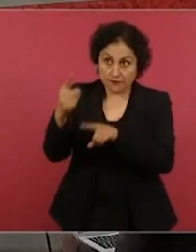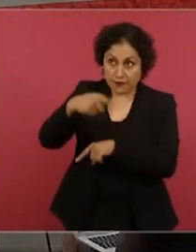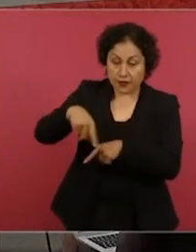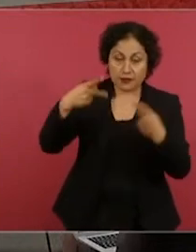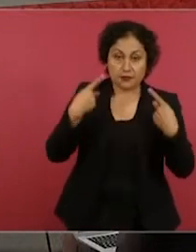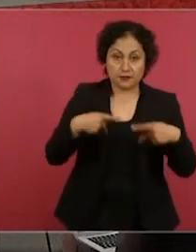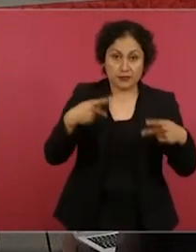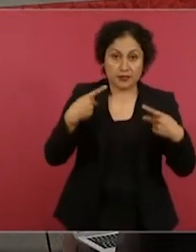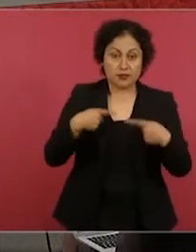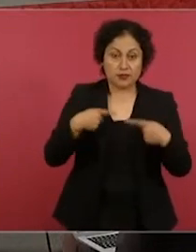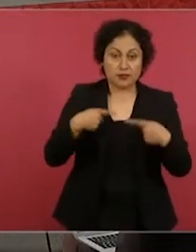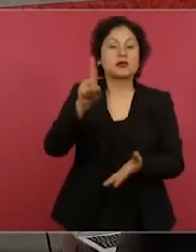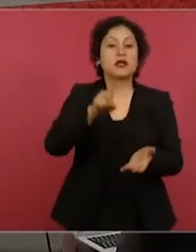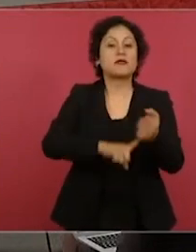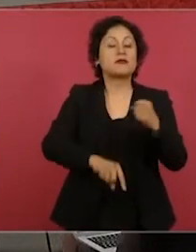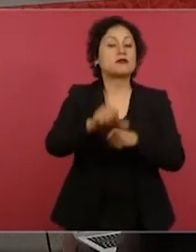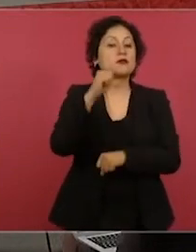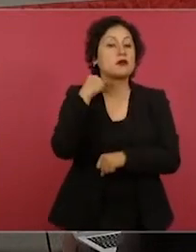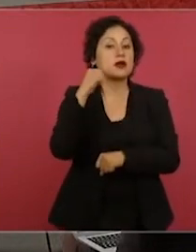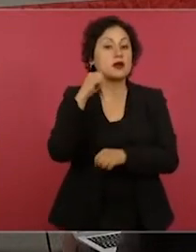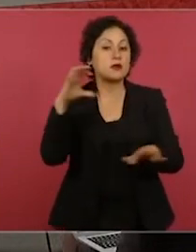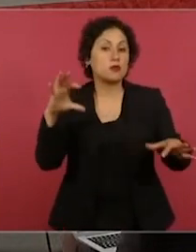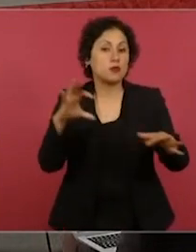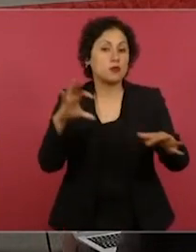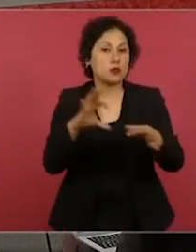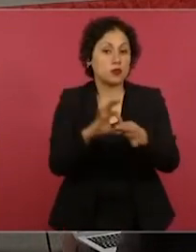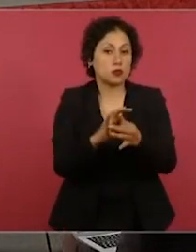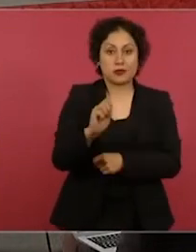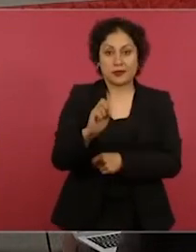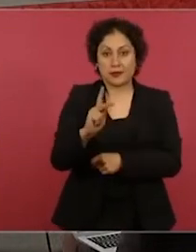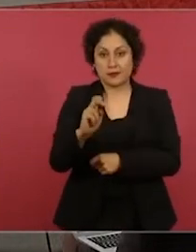de Acapulco, Tecpan,